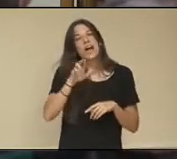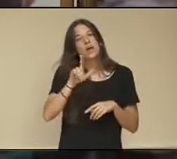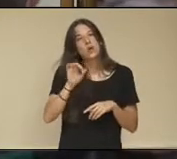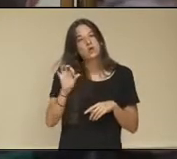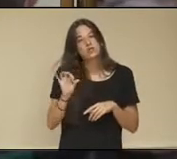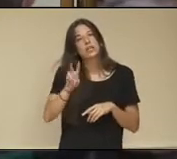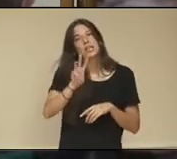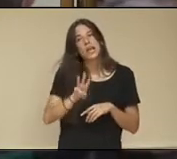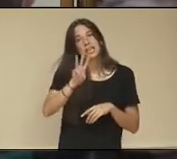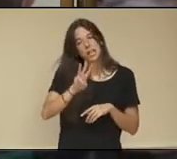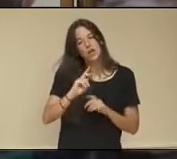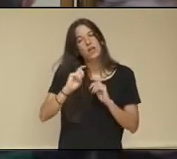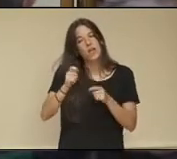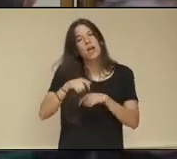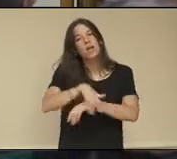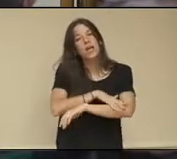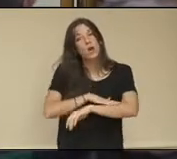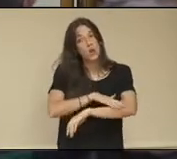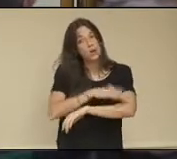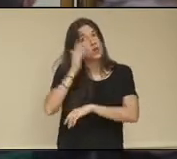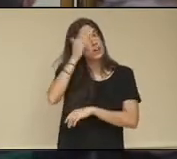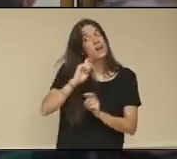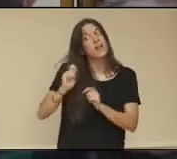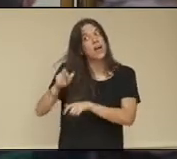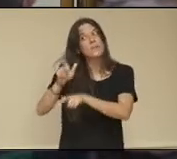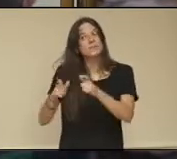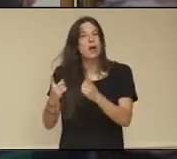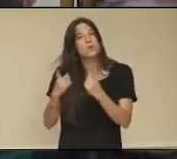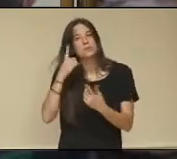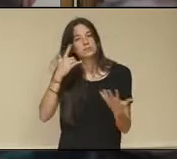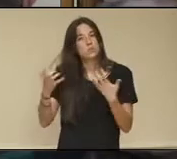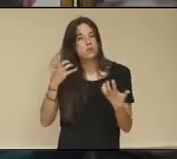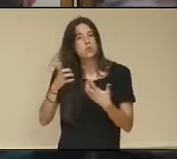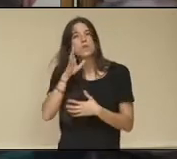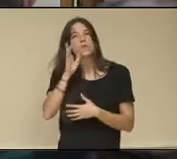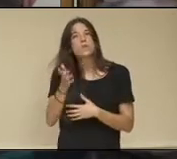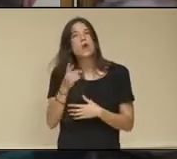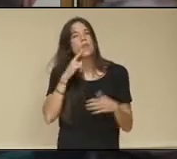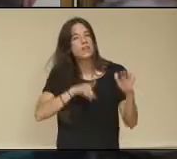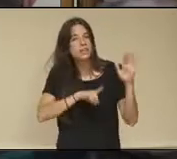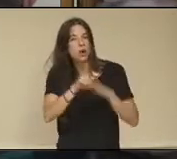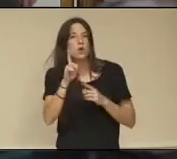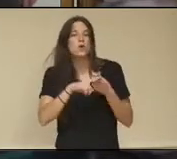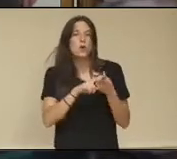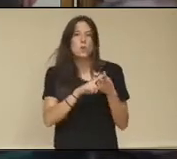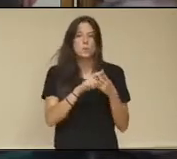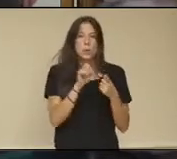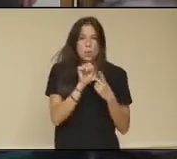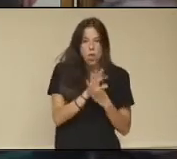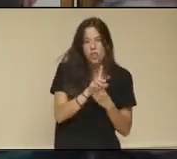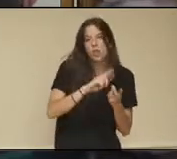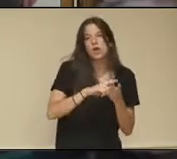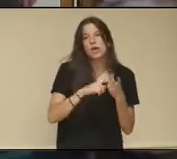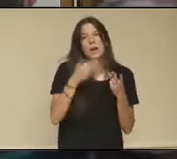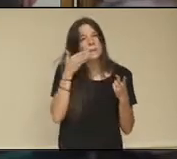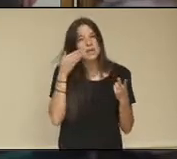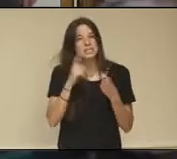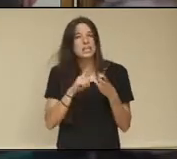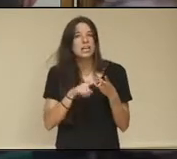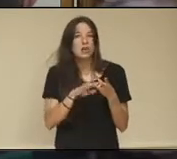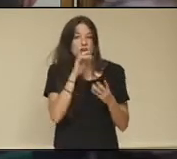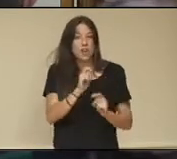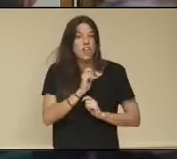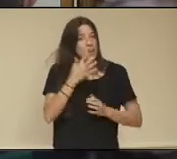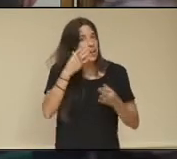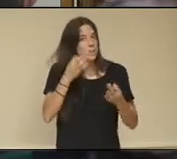da el Gobierno de Navarra a esas personas que destacan por su desarrollo, proyección, el prestigio que dan, en este caso, a